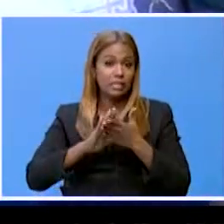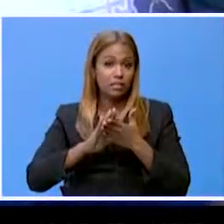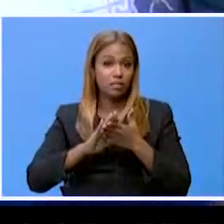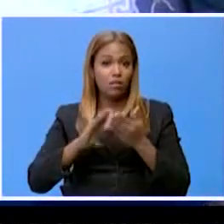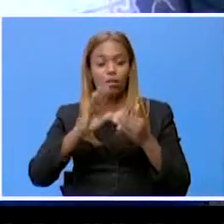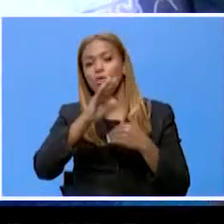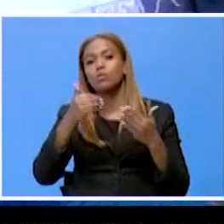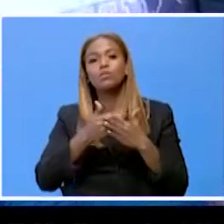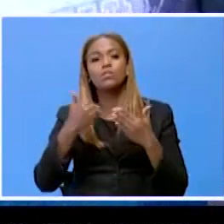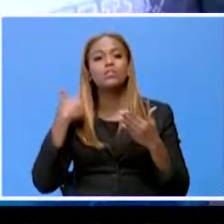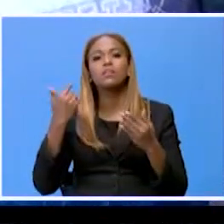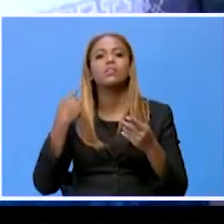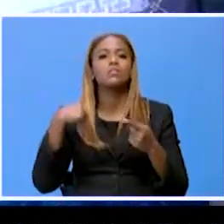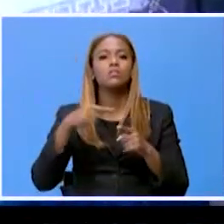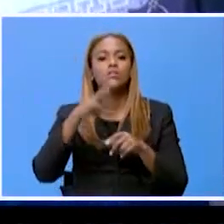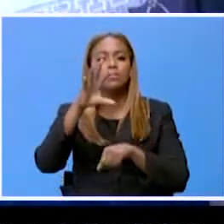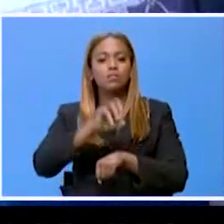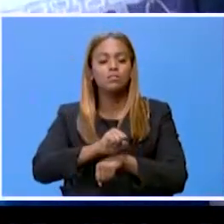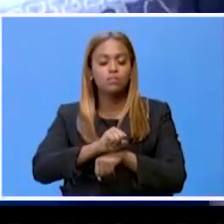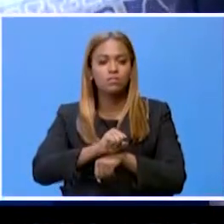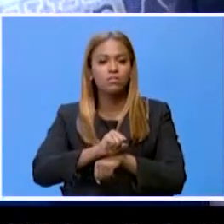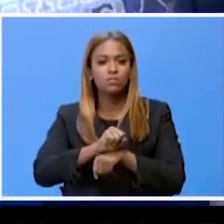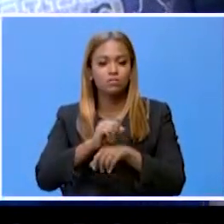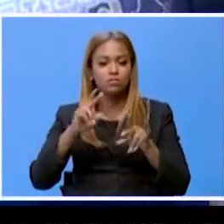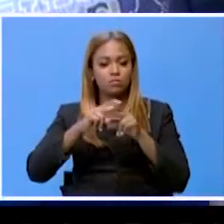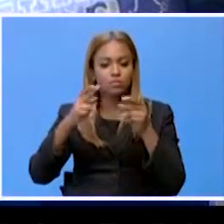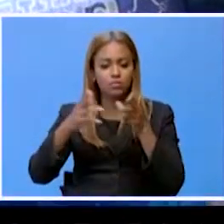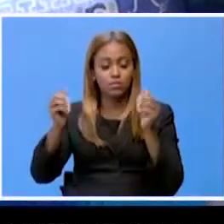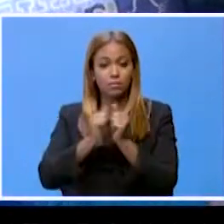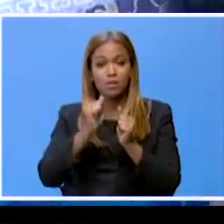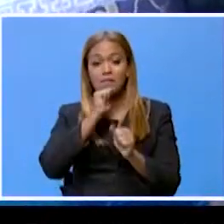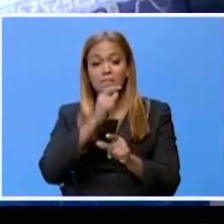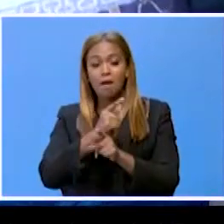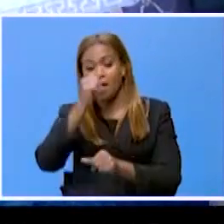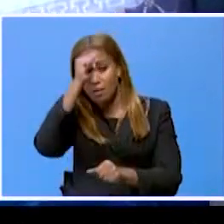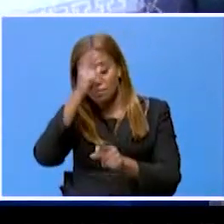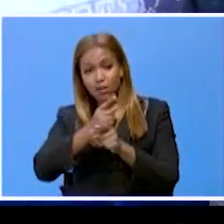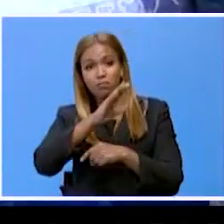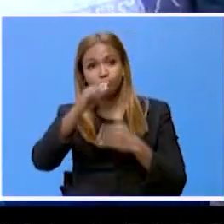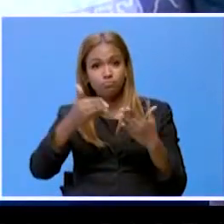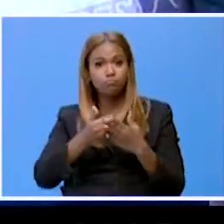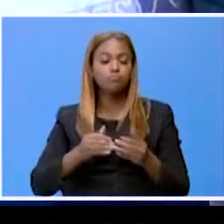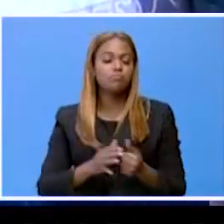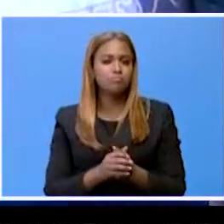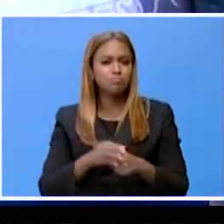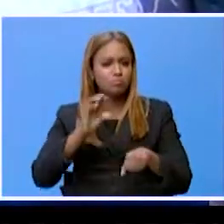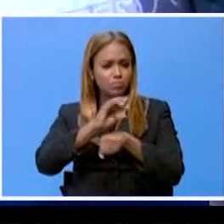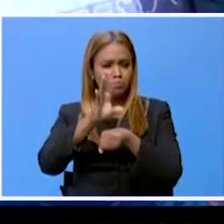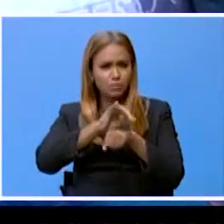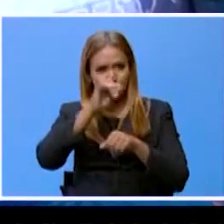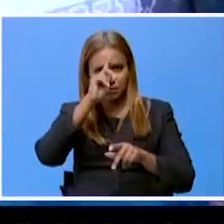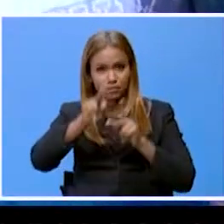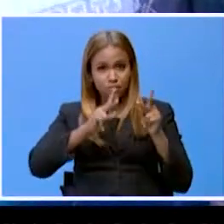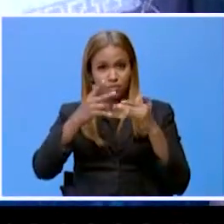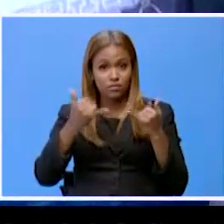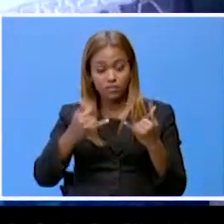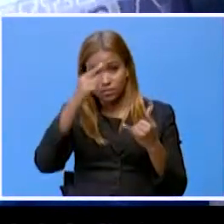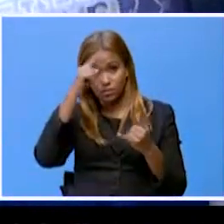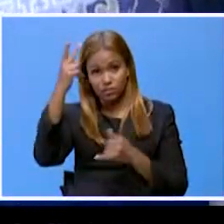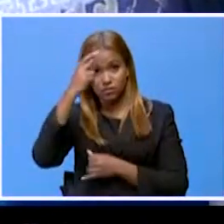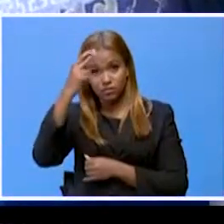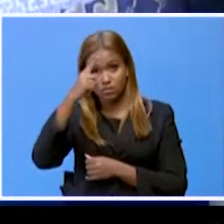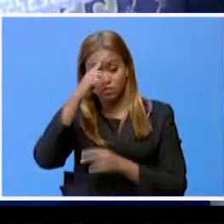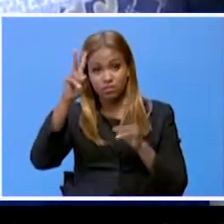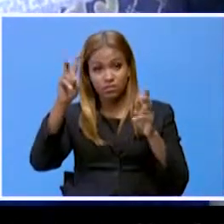años acostumbramos a reunirnos todos los hermanos y todos los de mi padre. ¿Una reflexión para los ciudadanos a propósito